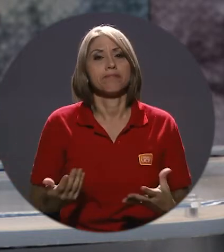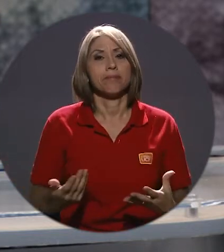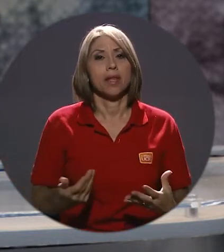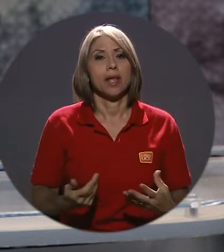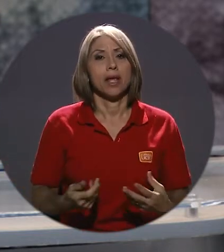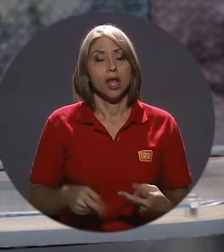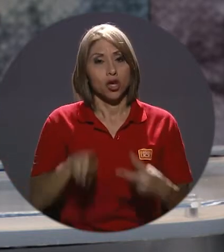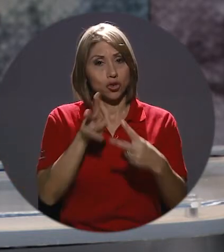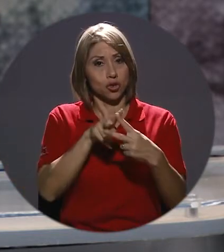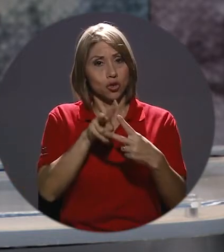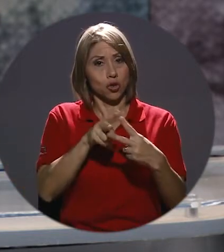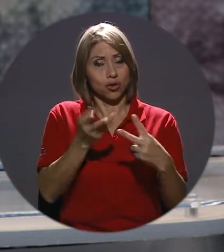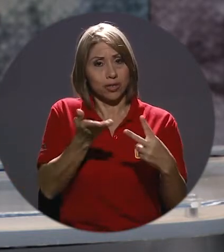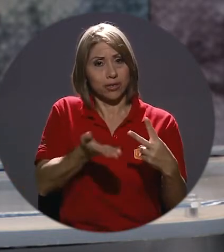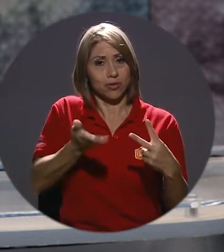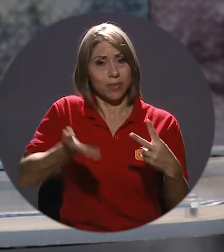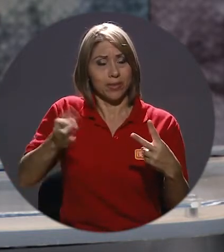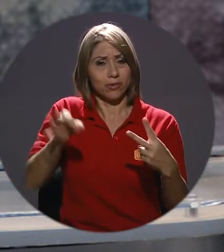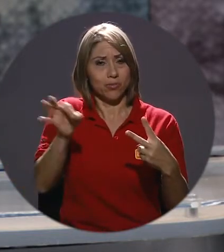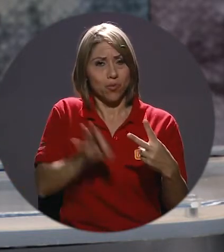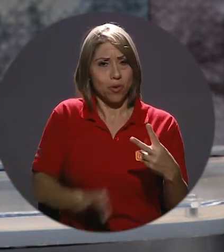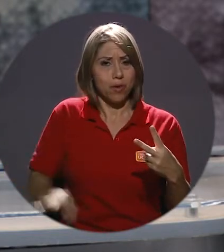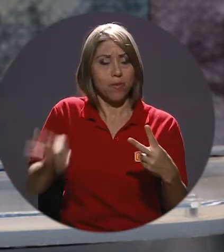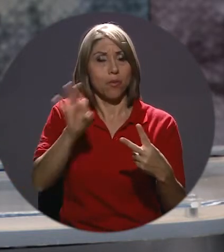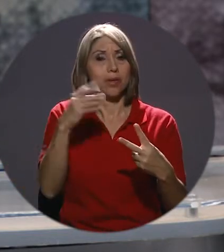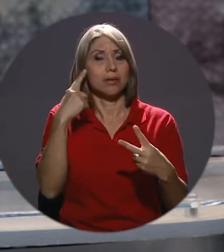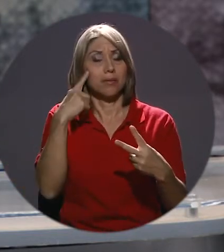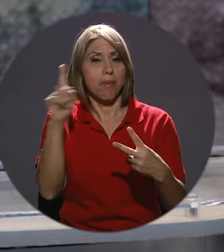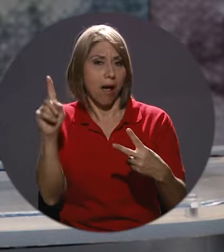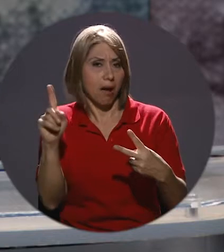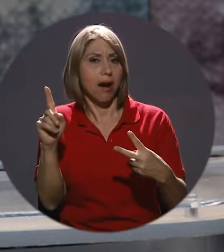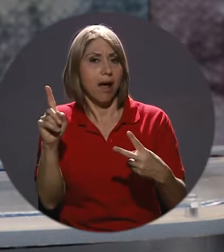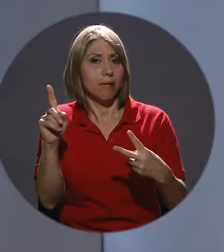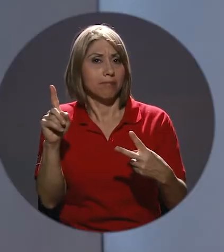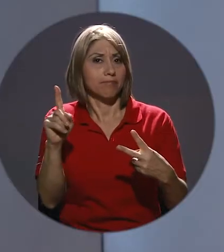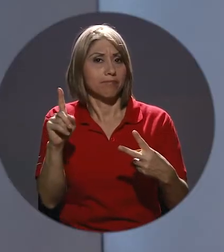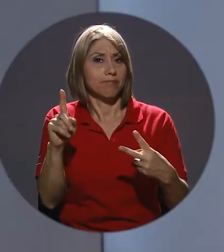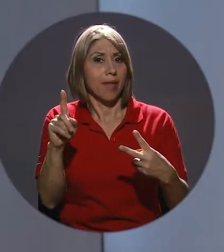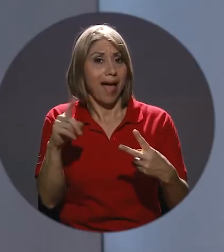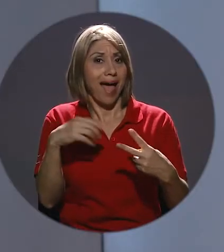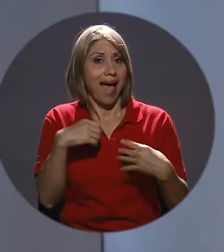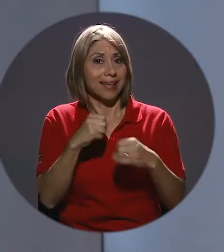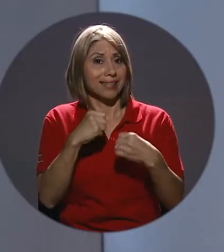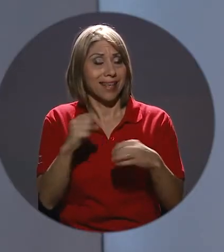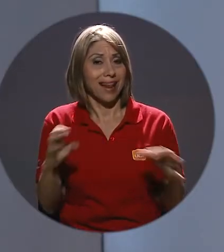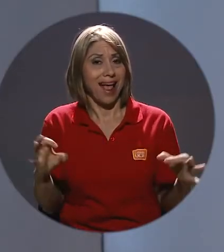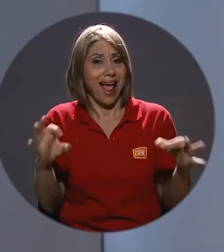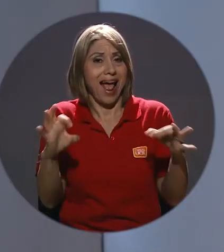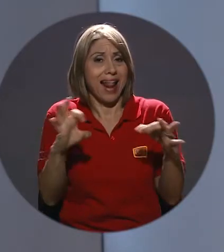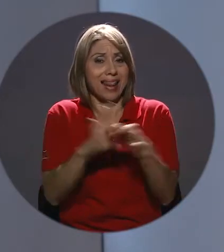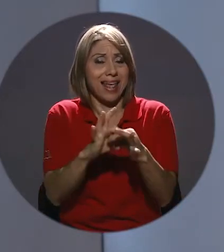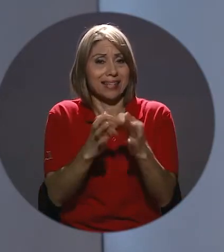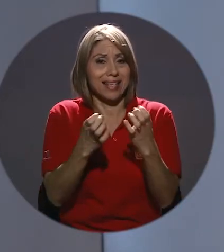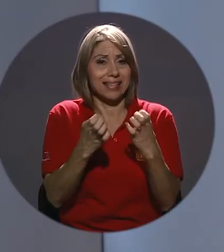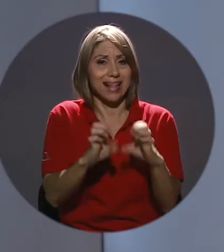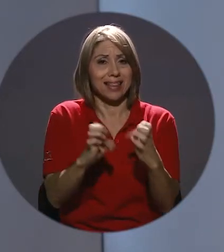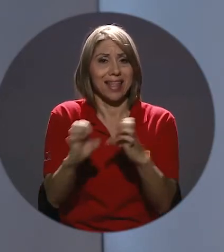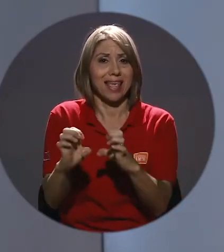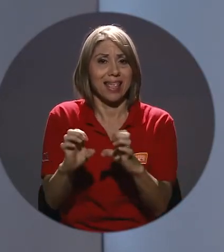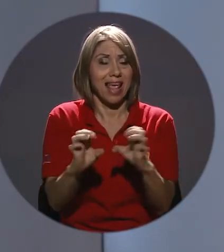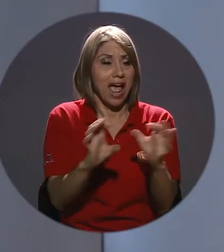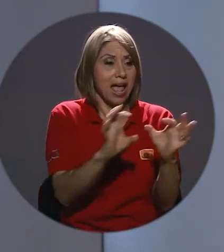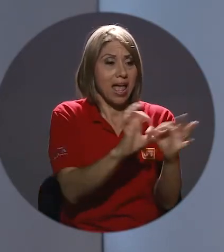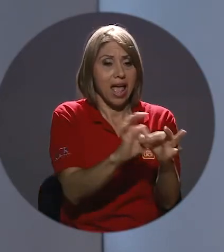los dos instrumentos que tenemos muy importantes para generar alianzas